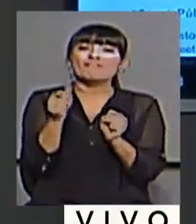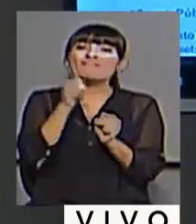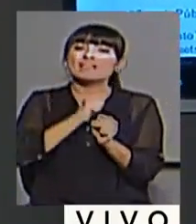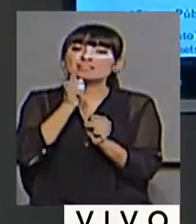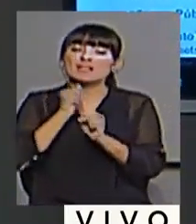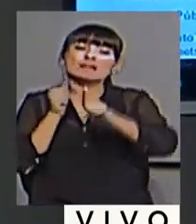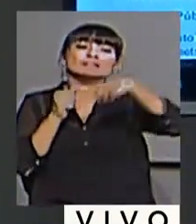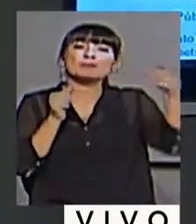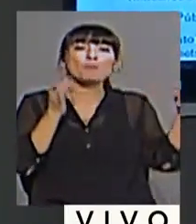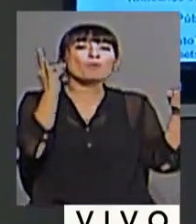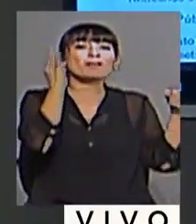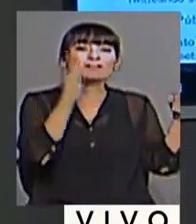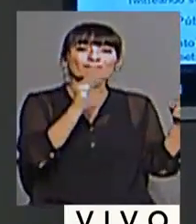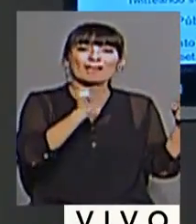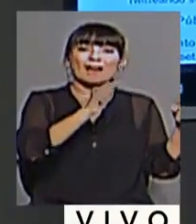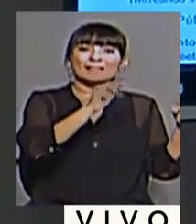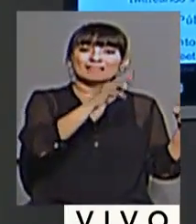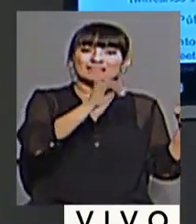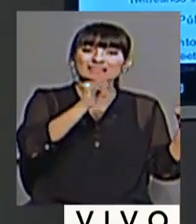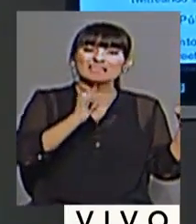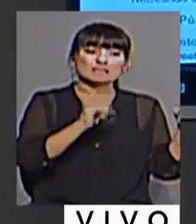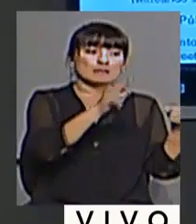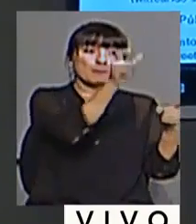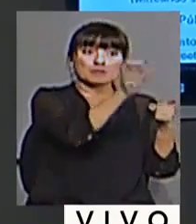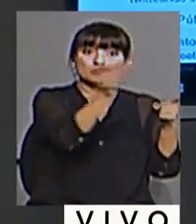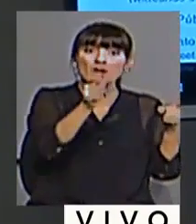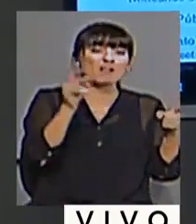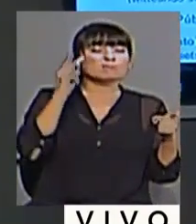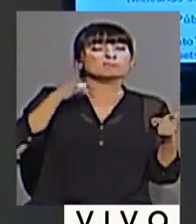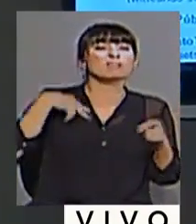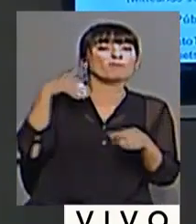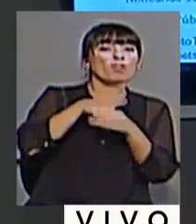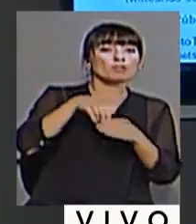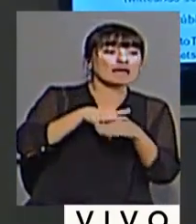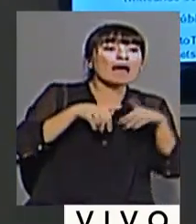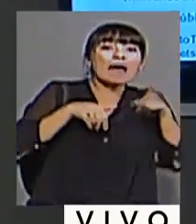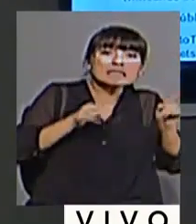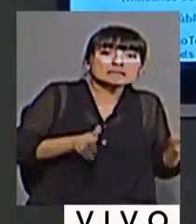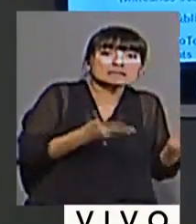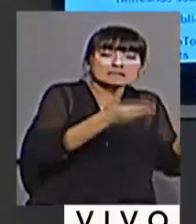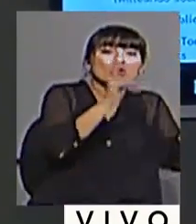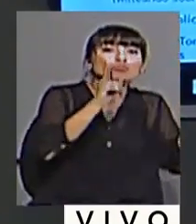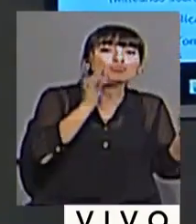de movilizar a aquellos que no van a votar, históricamente. Ahí está el mercado.